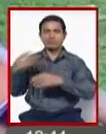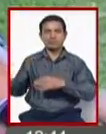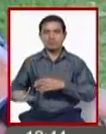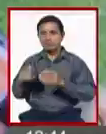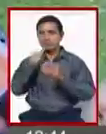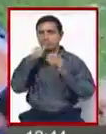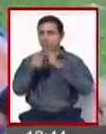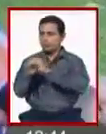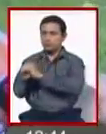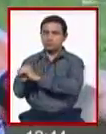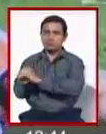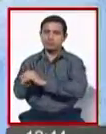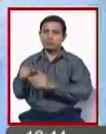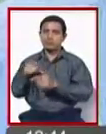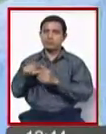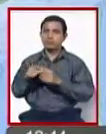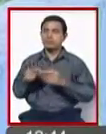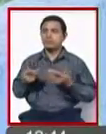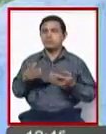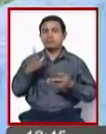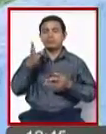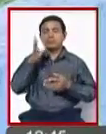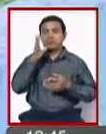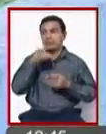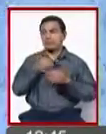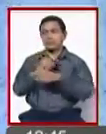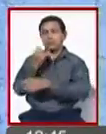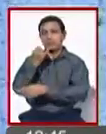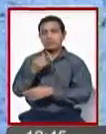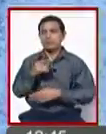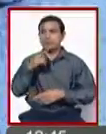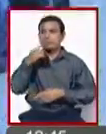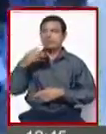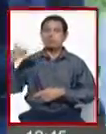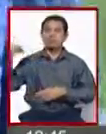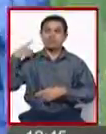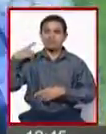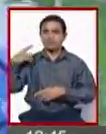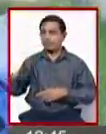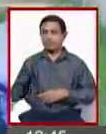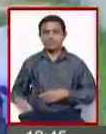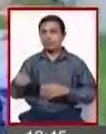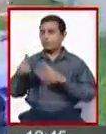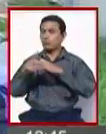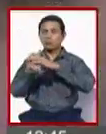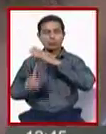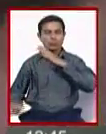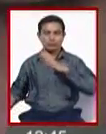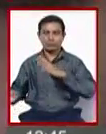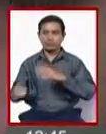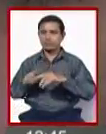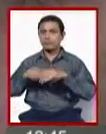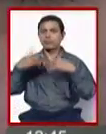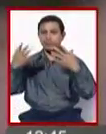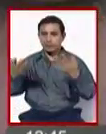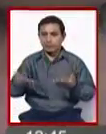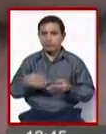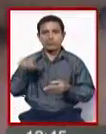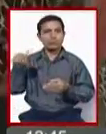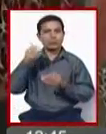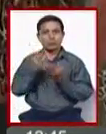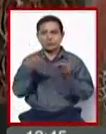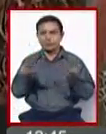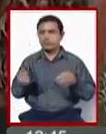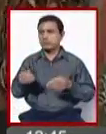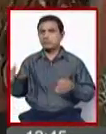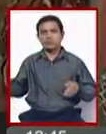Como yo no tengo a nadie a quien dejar a mi hijo. La madre del menor asegura que la dueña de la mascota aún no aparece. Existen antecedentes que el perro mordió a otros